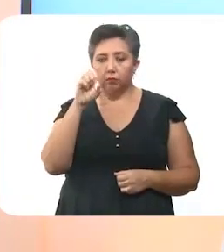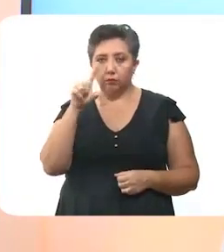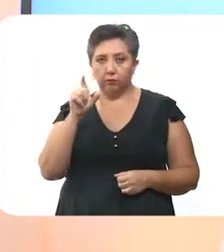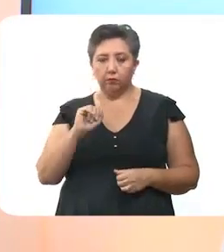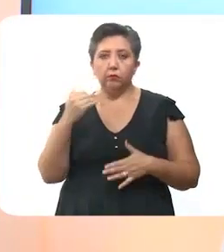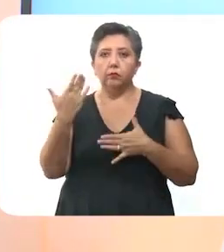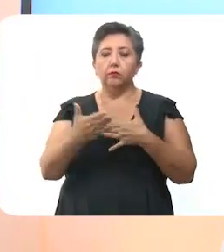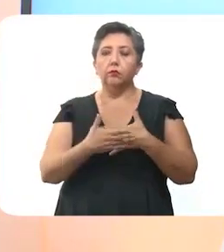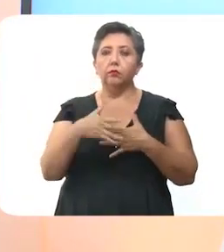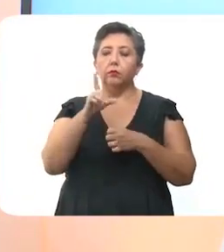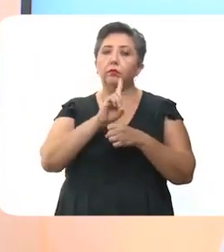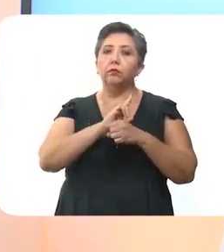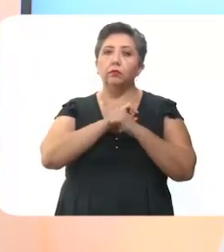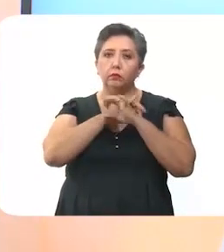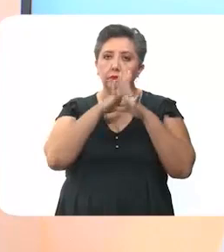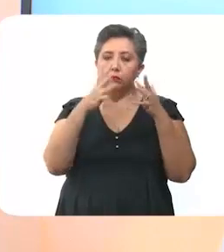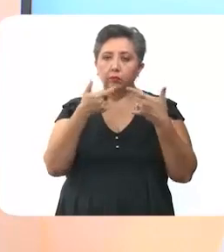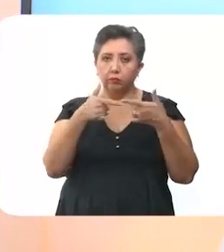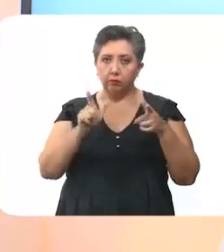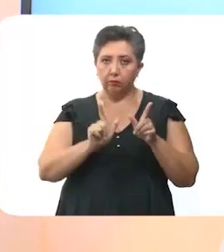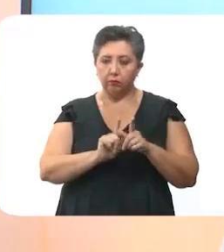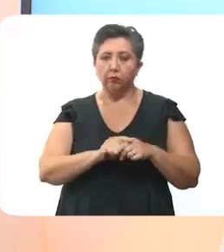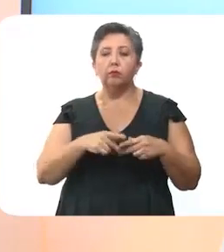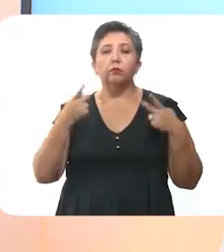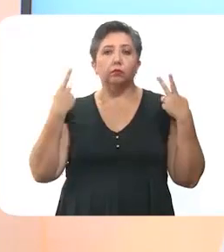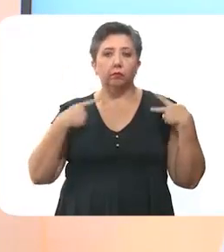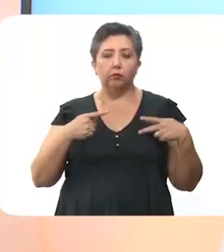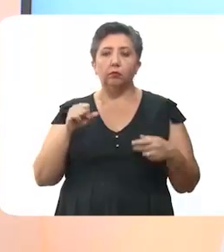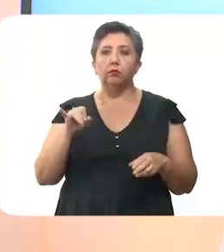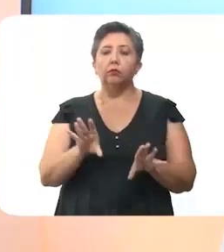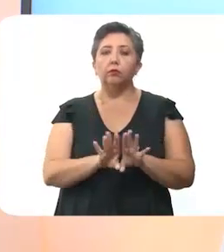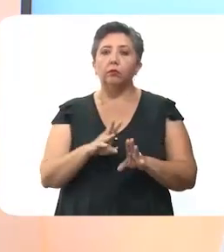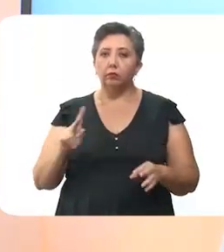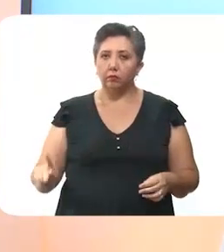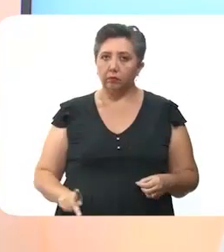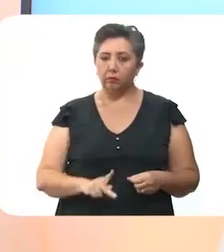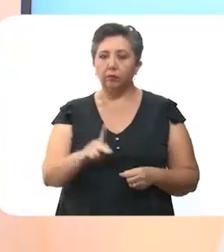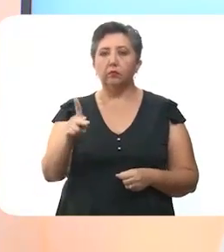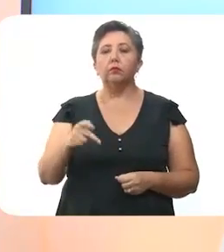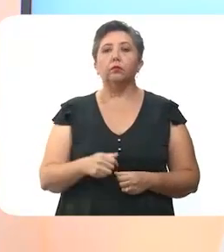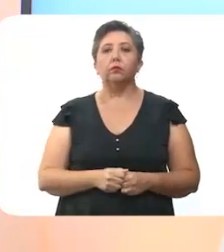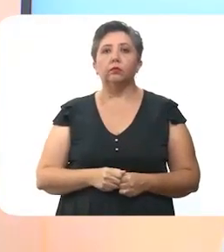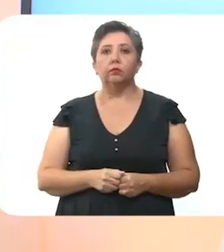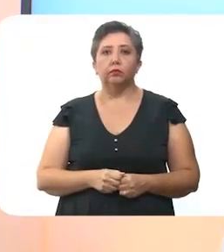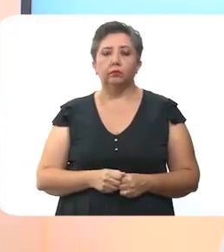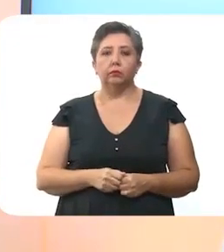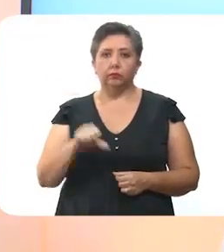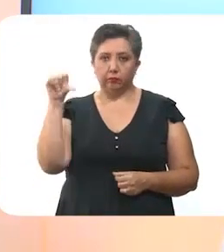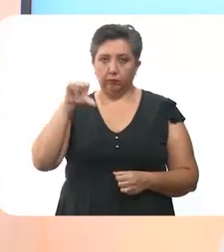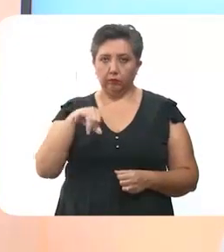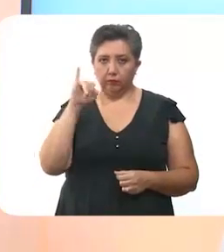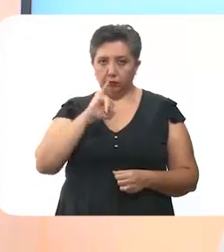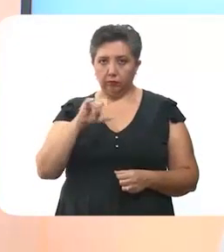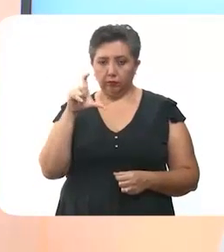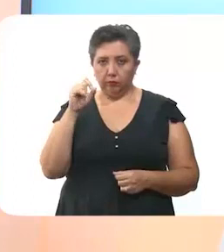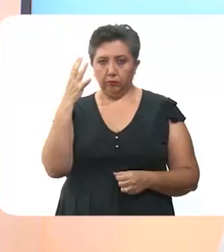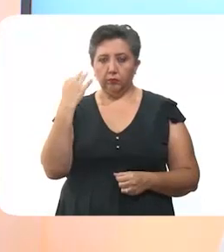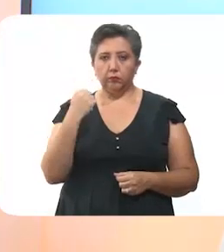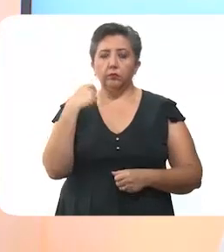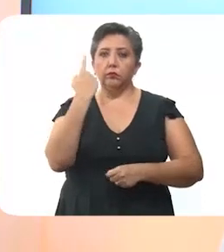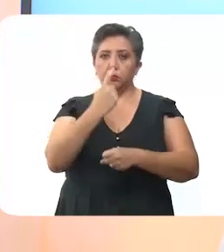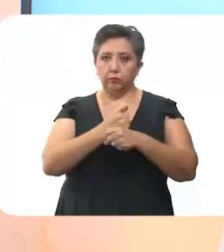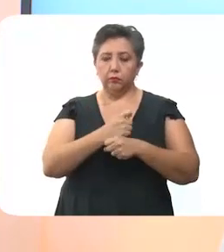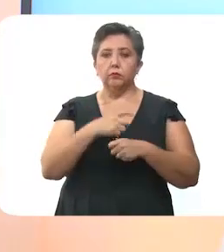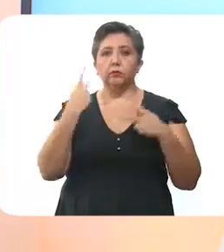En los próximos días se informará sobre el grupo, la población, así como los municipios en los que se aplicarán. Hoy jueves 29 se aplicará la